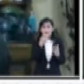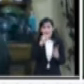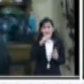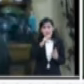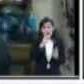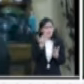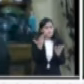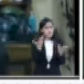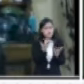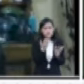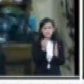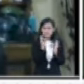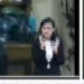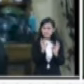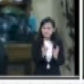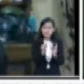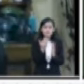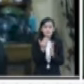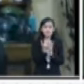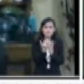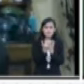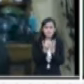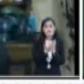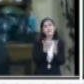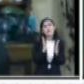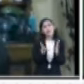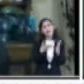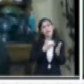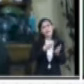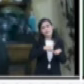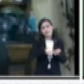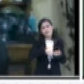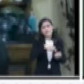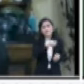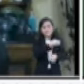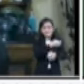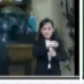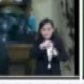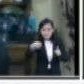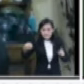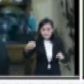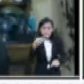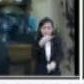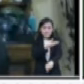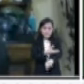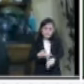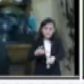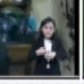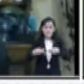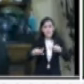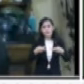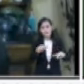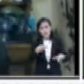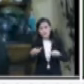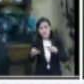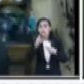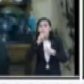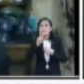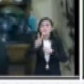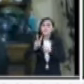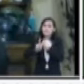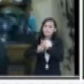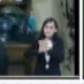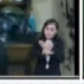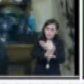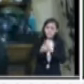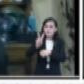elegirse como consejero presidente trata de un puesto distinto la interpretación de Carla y de Javier es no